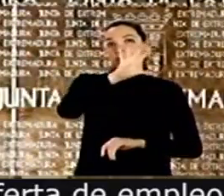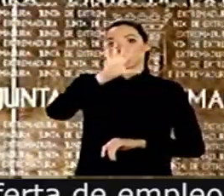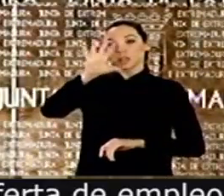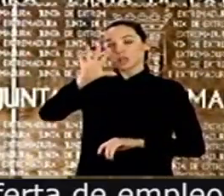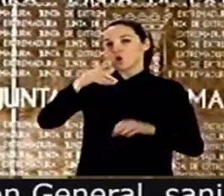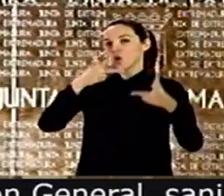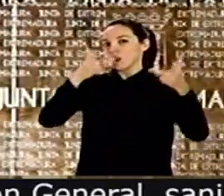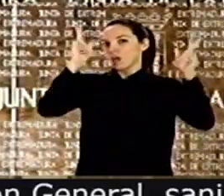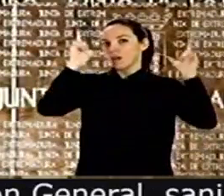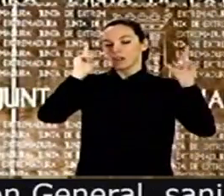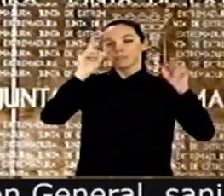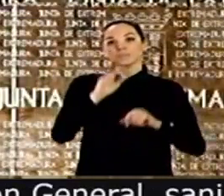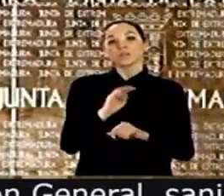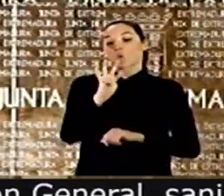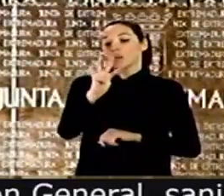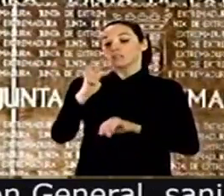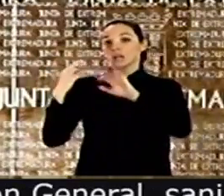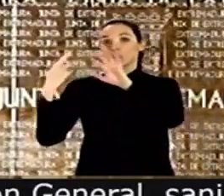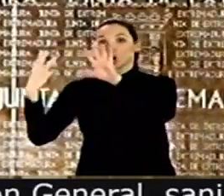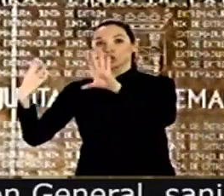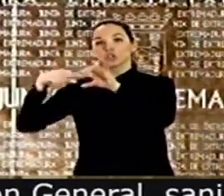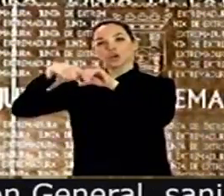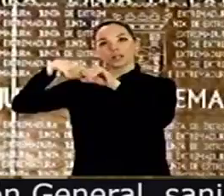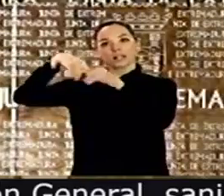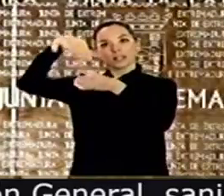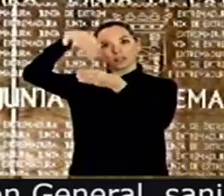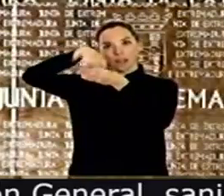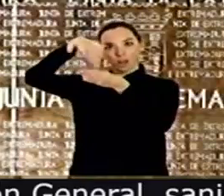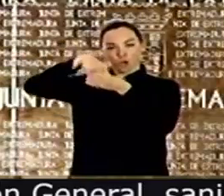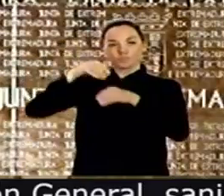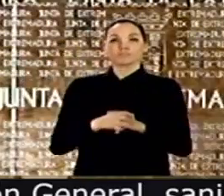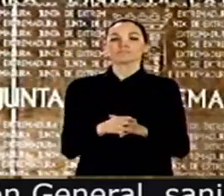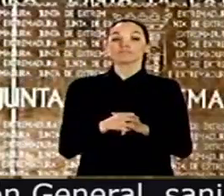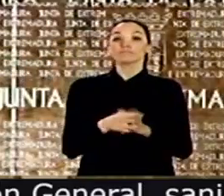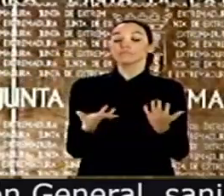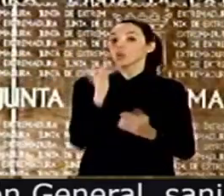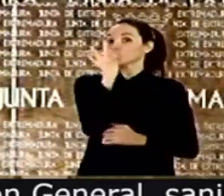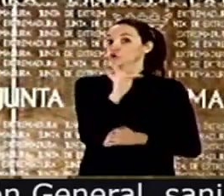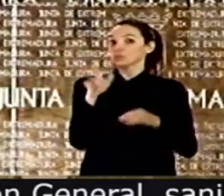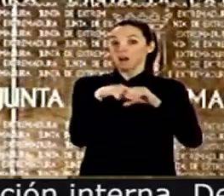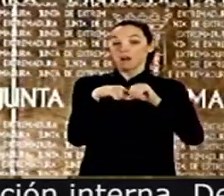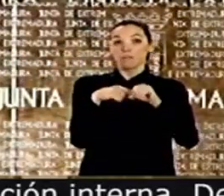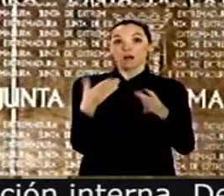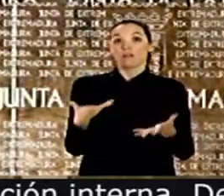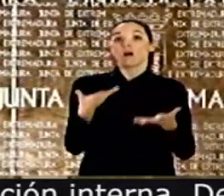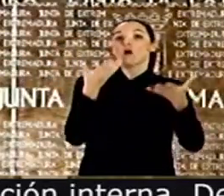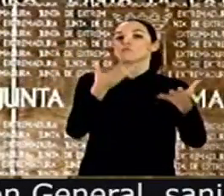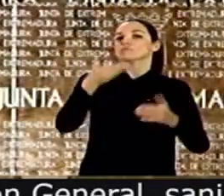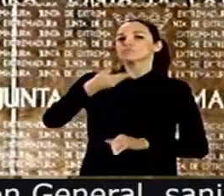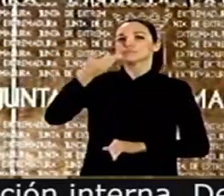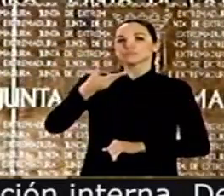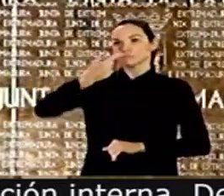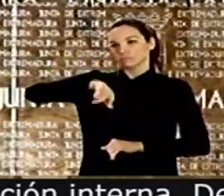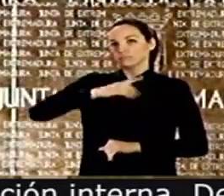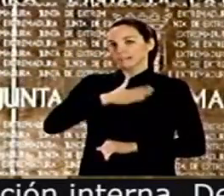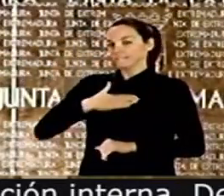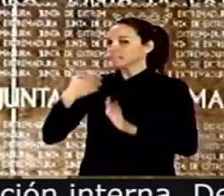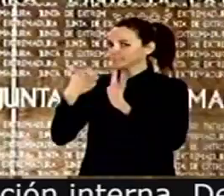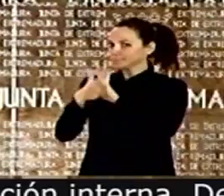libre y 48 de promoción interna. Del total de las plazas ofertadas es importante, y así lo queremos